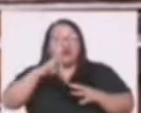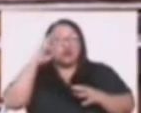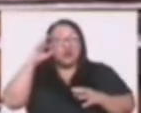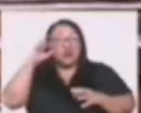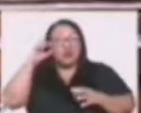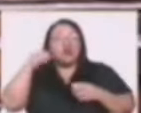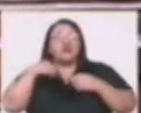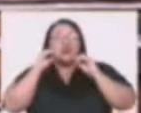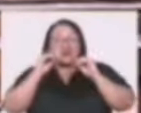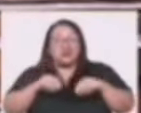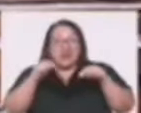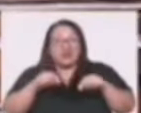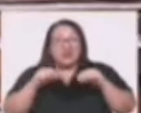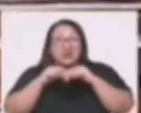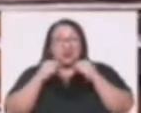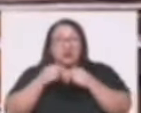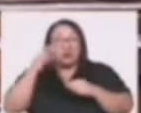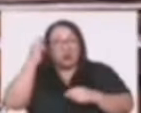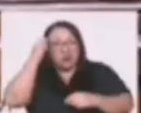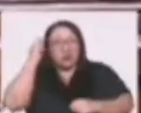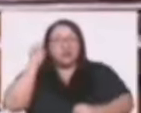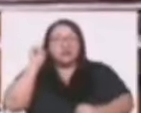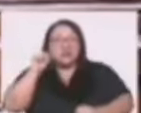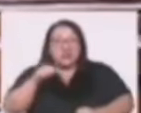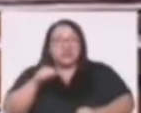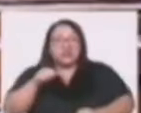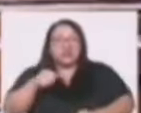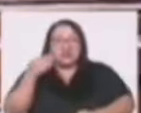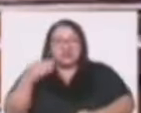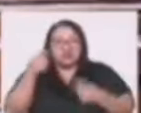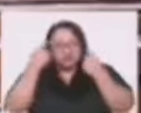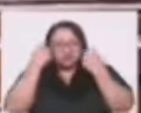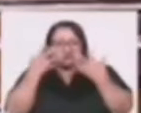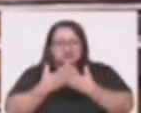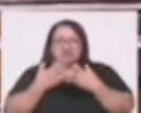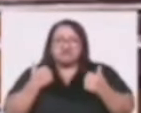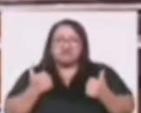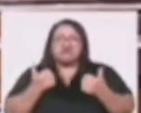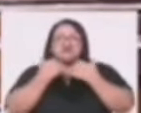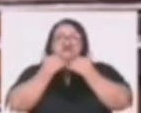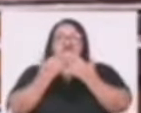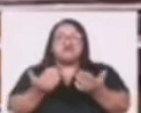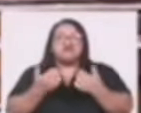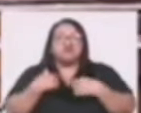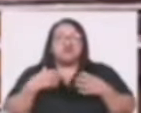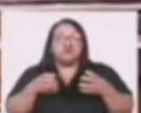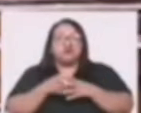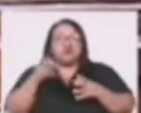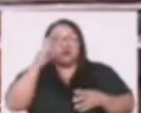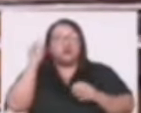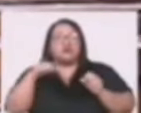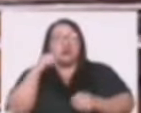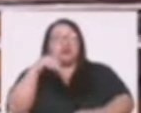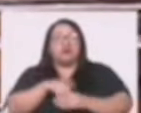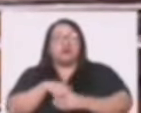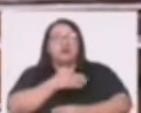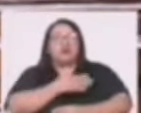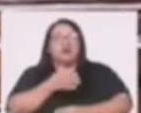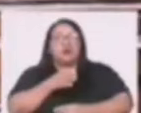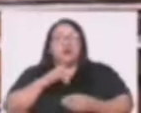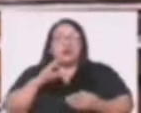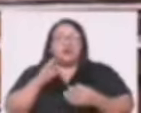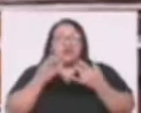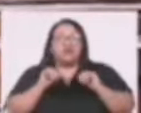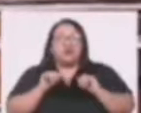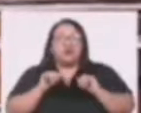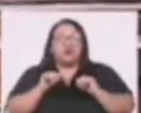Popular, anunciamos que este grupo parlamentario, como siempre coherente y consecuente, Fuerza Popular va a votar a favor